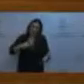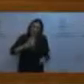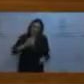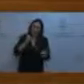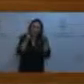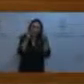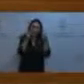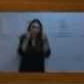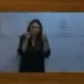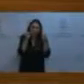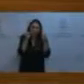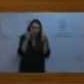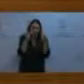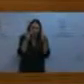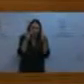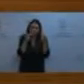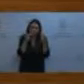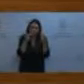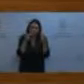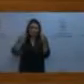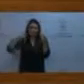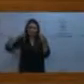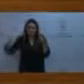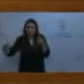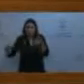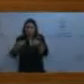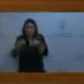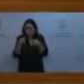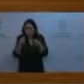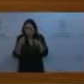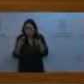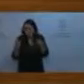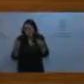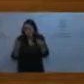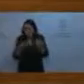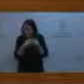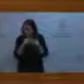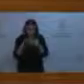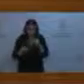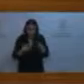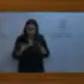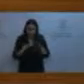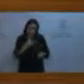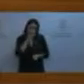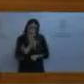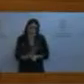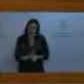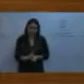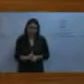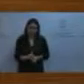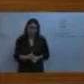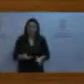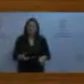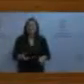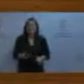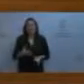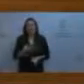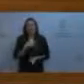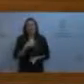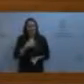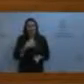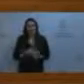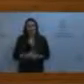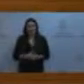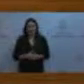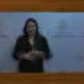¿Y la parte contratante? ¿De la parte qué hace Asturias? Nada, no le interesa. Claro, no se puede seguir adelante porque no